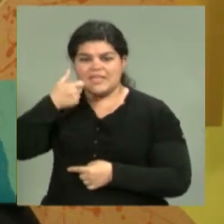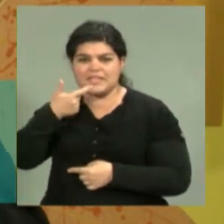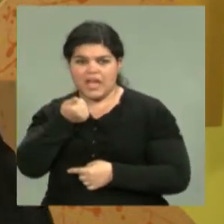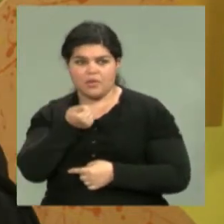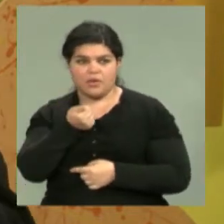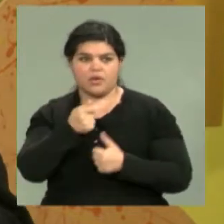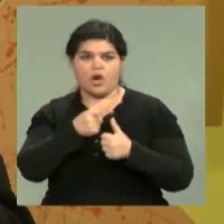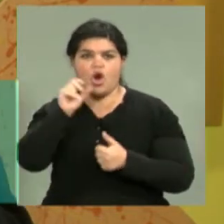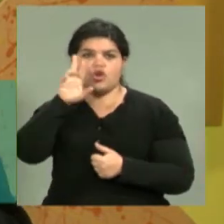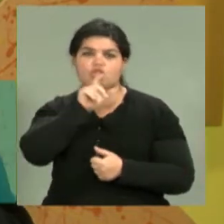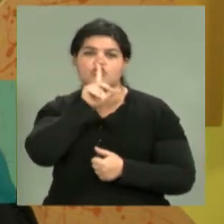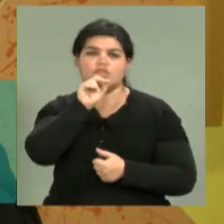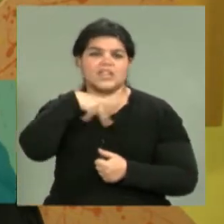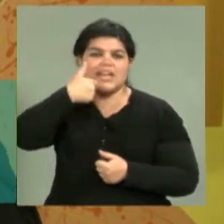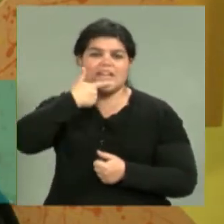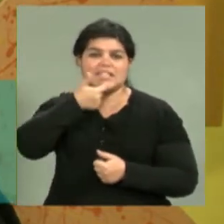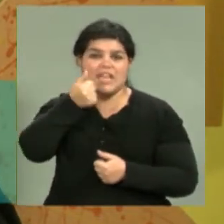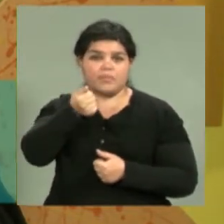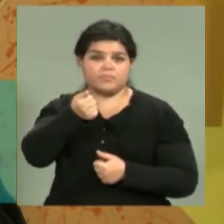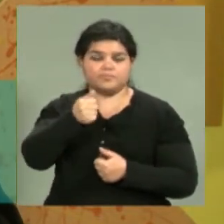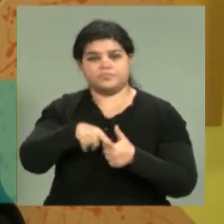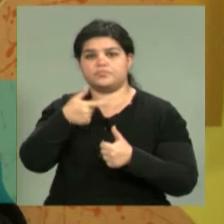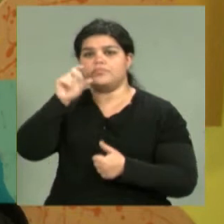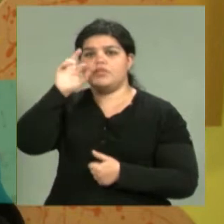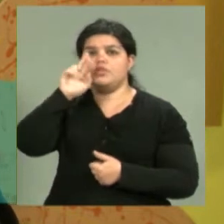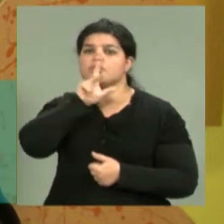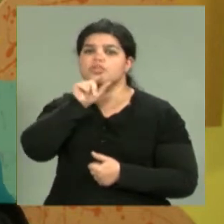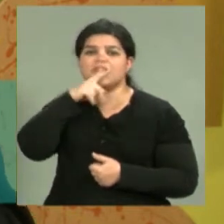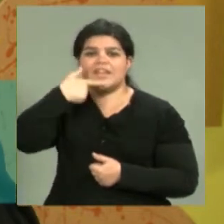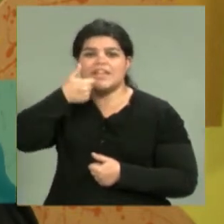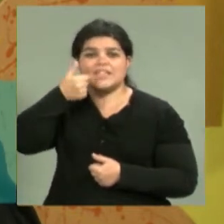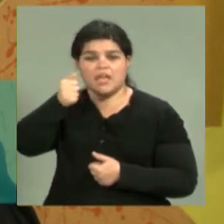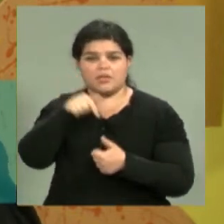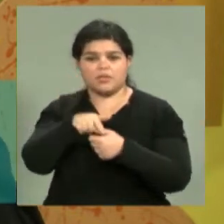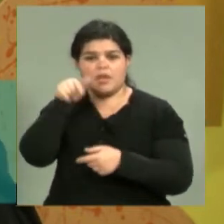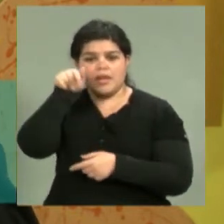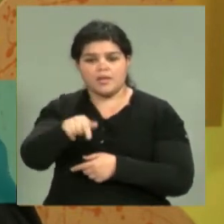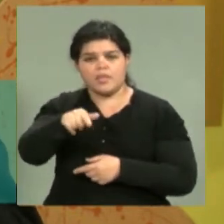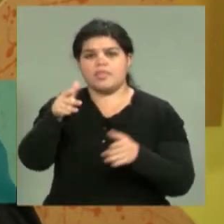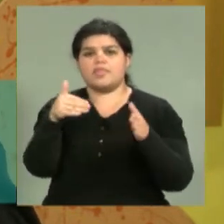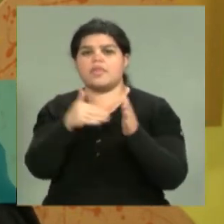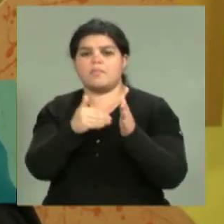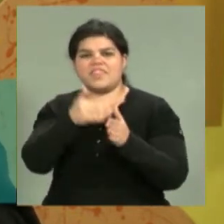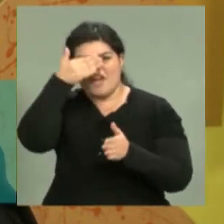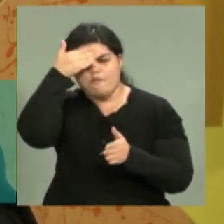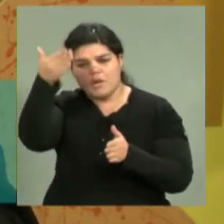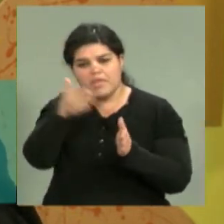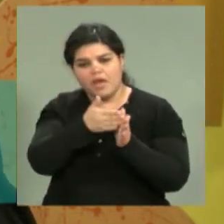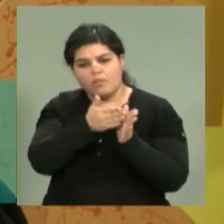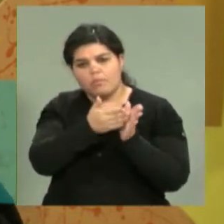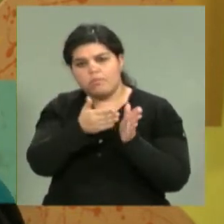distanasia. La ortoeutanasia es hacer que la persona viva lo que la enfermedad que lo está llevando a la